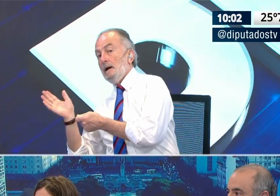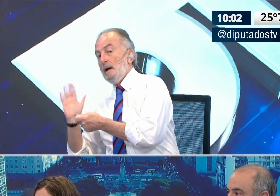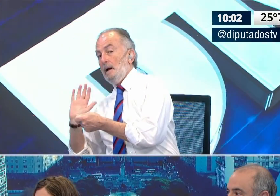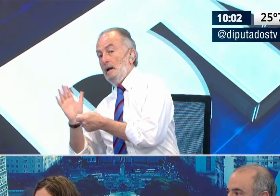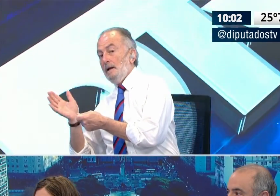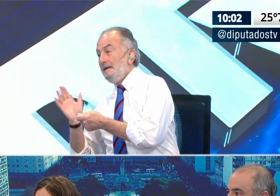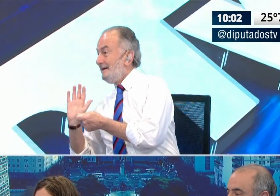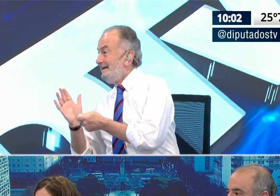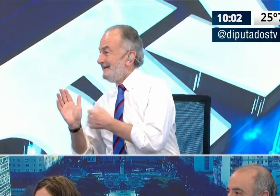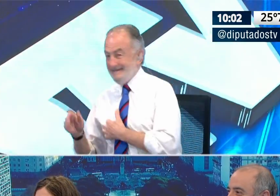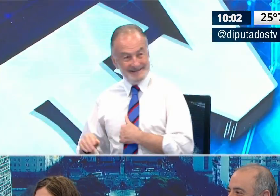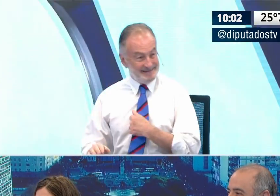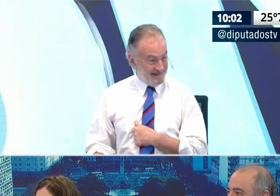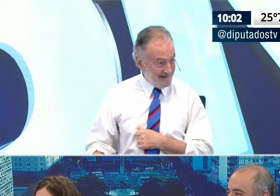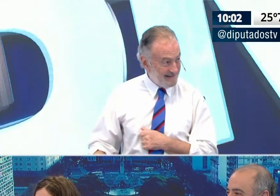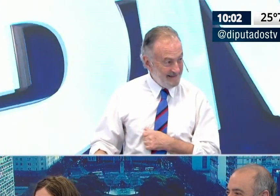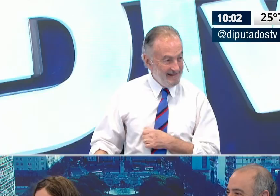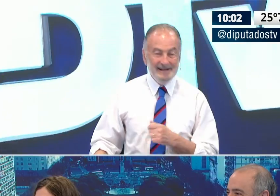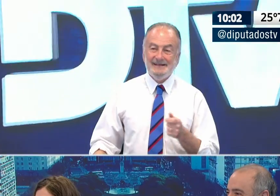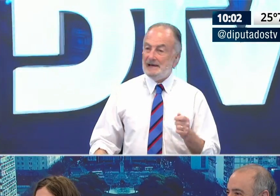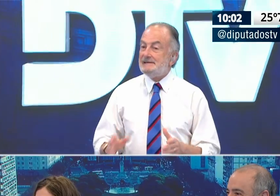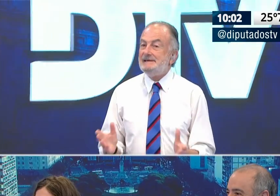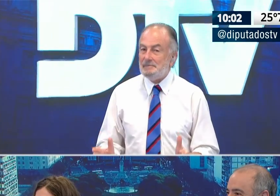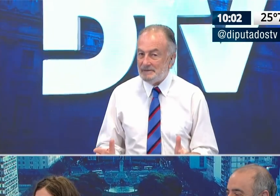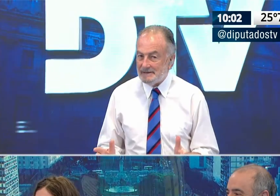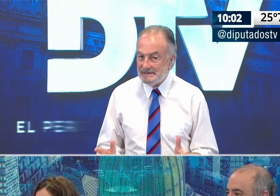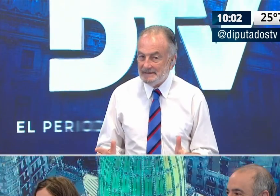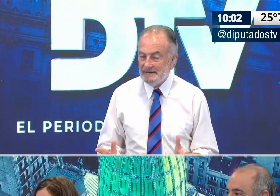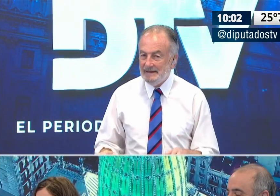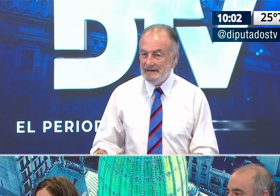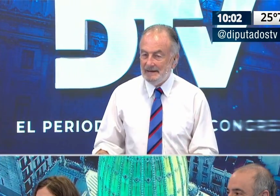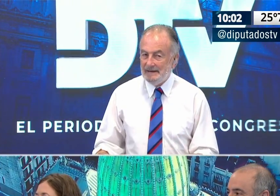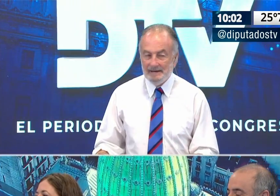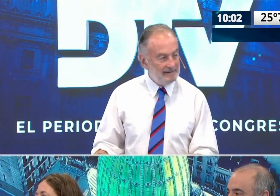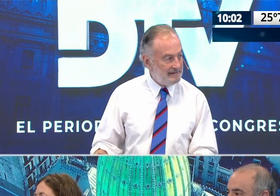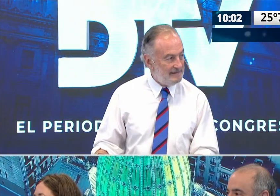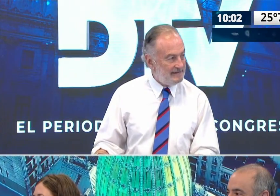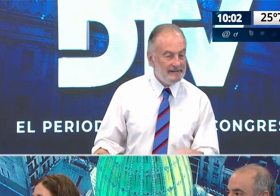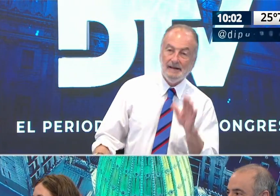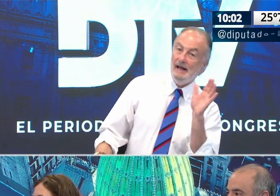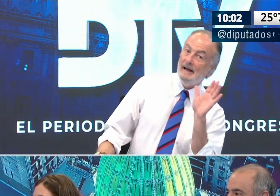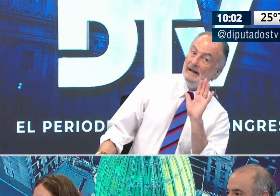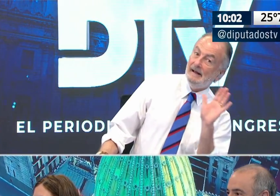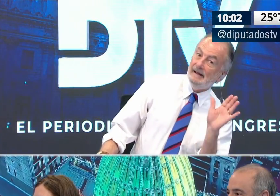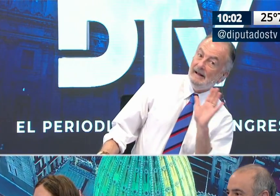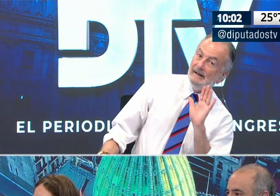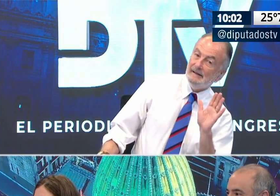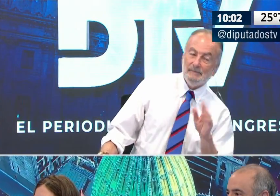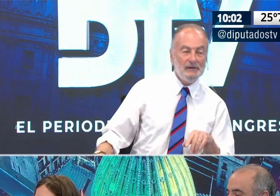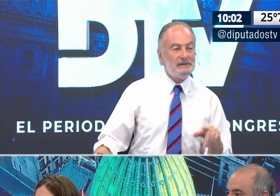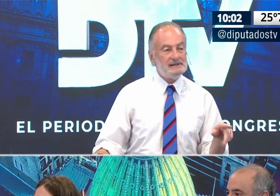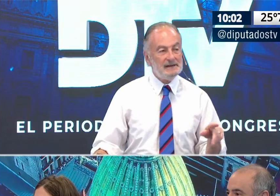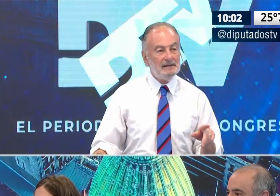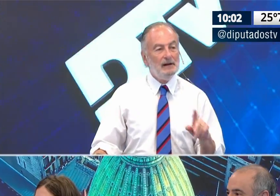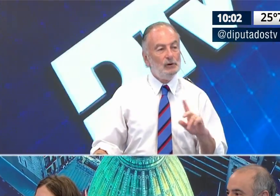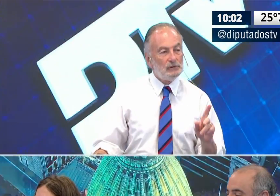hacía... ¿Se acuerda? Quería salir. Siempre. Se ve todavía eso igual, ¿o no? Un poquito... ¿Viste